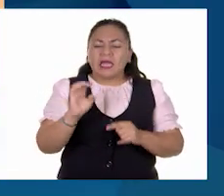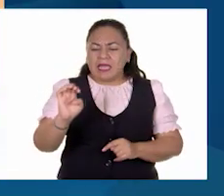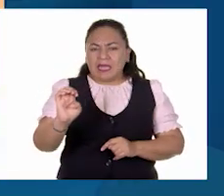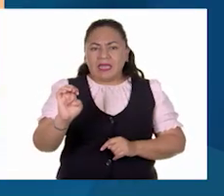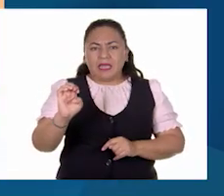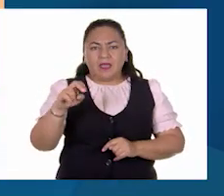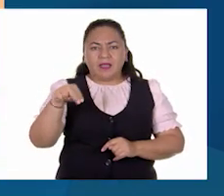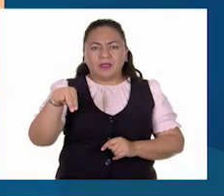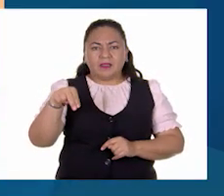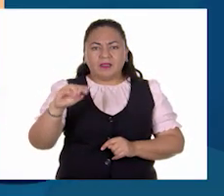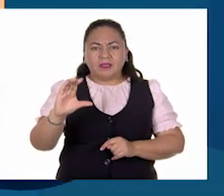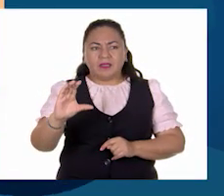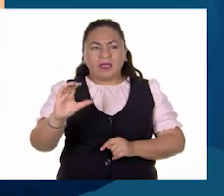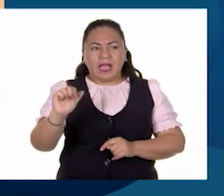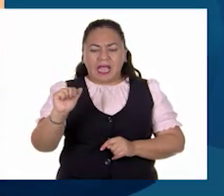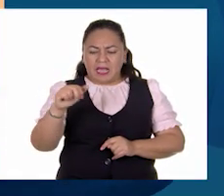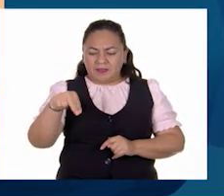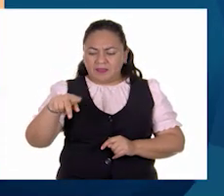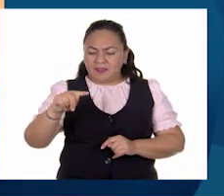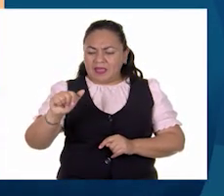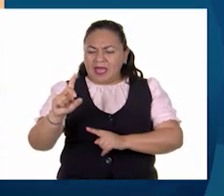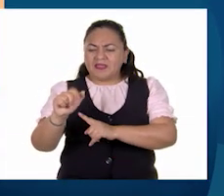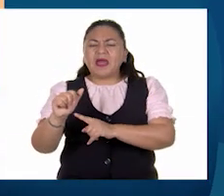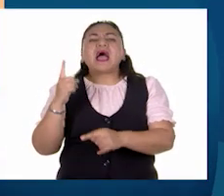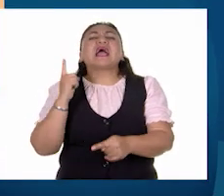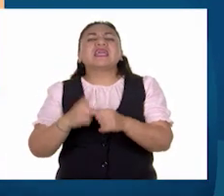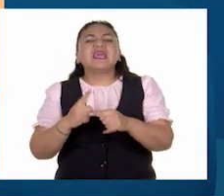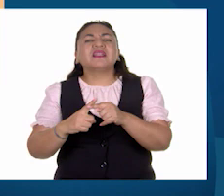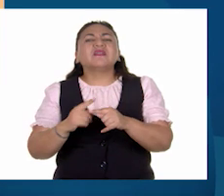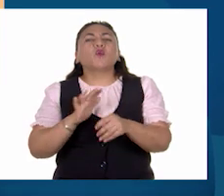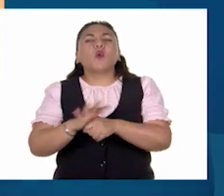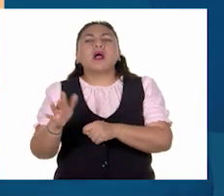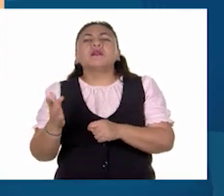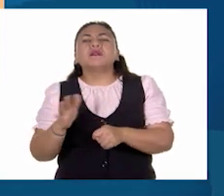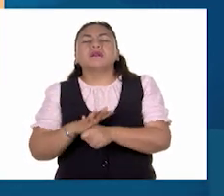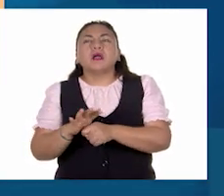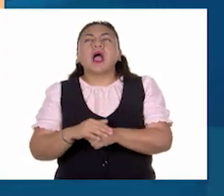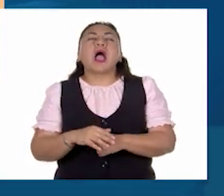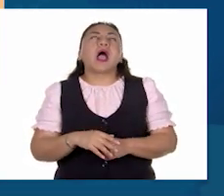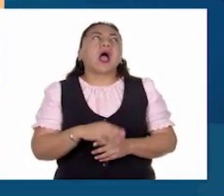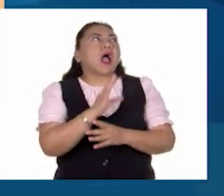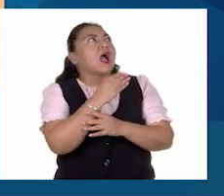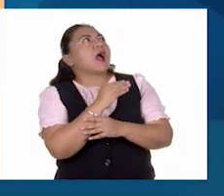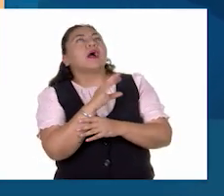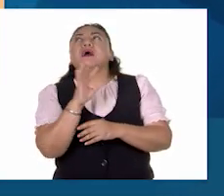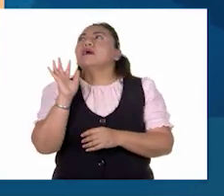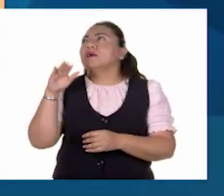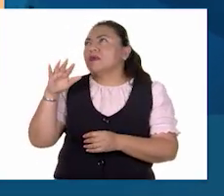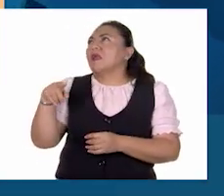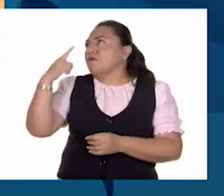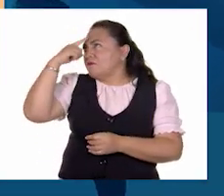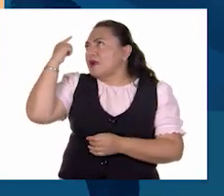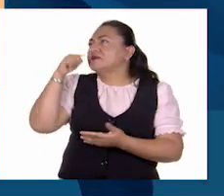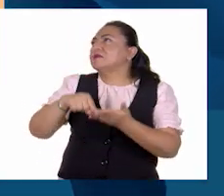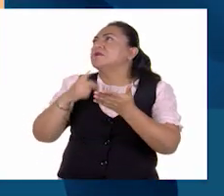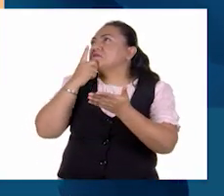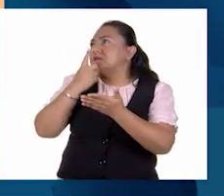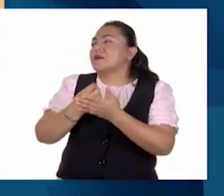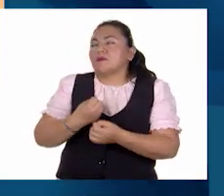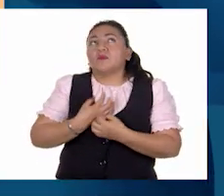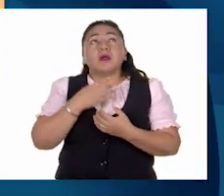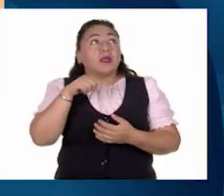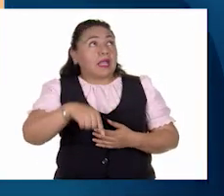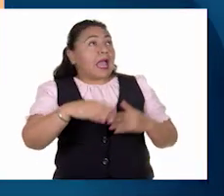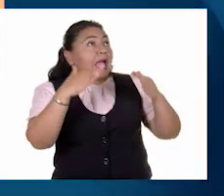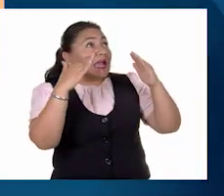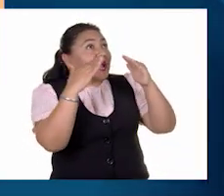encantada? Bueno, esta sí está más fácil. Venga. Porque lo dice tal cual el poema. La